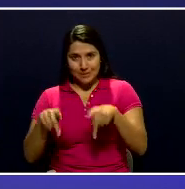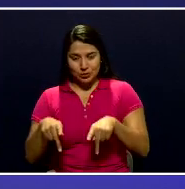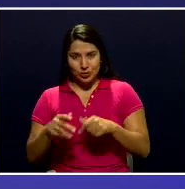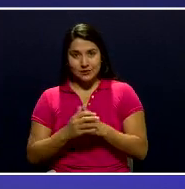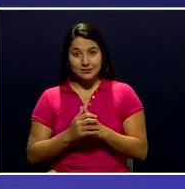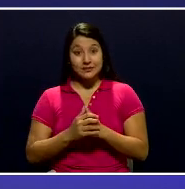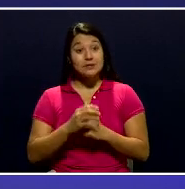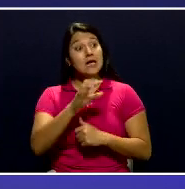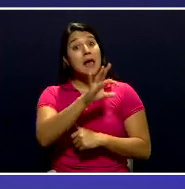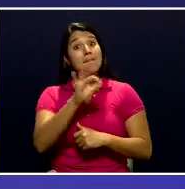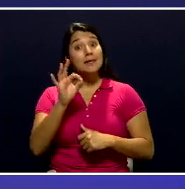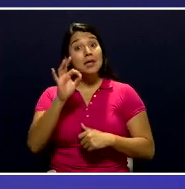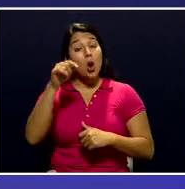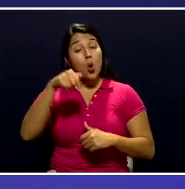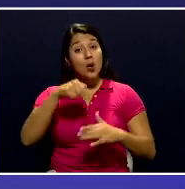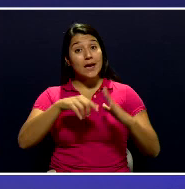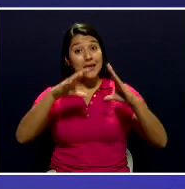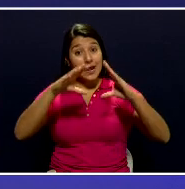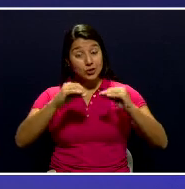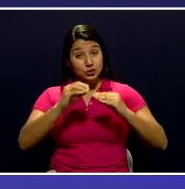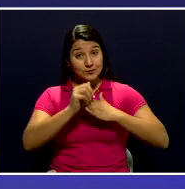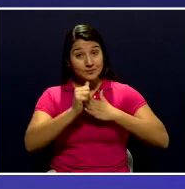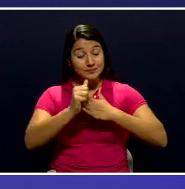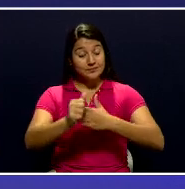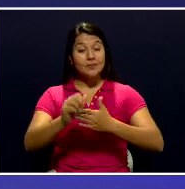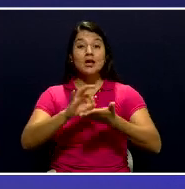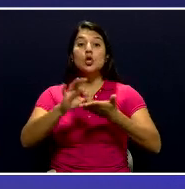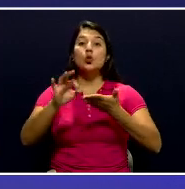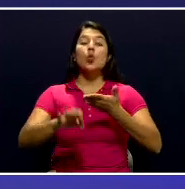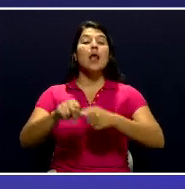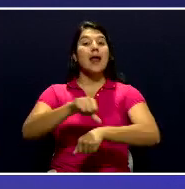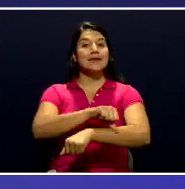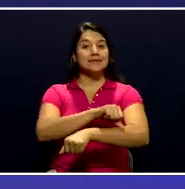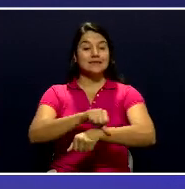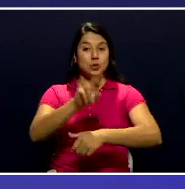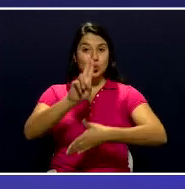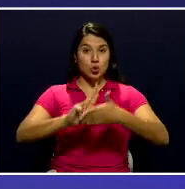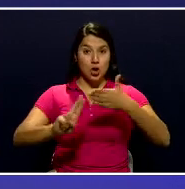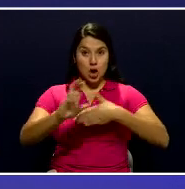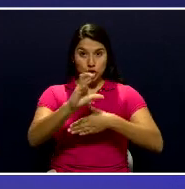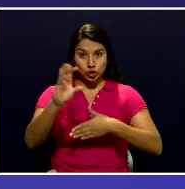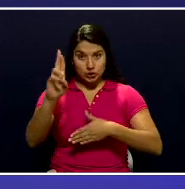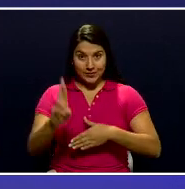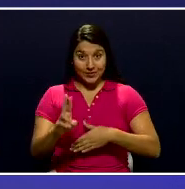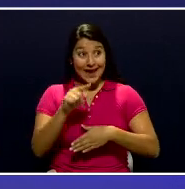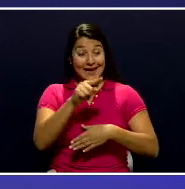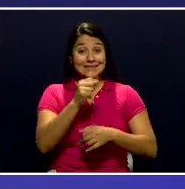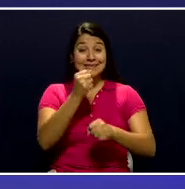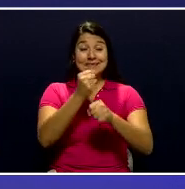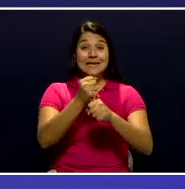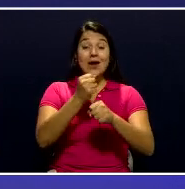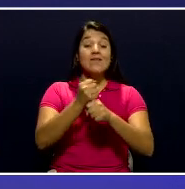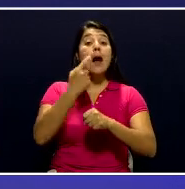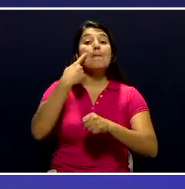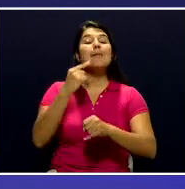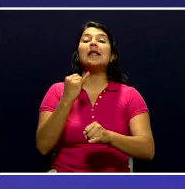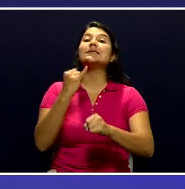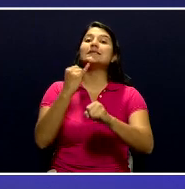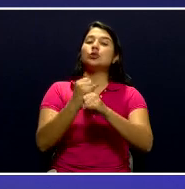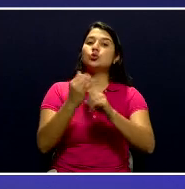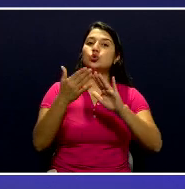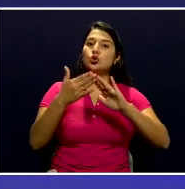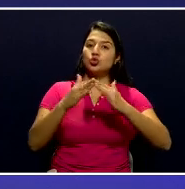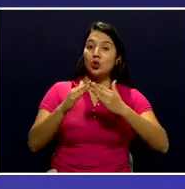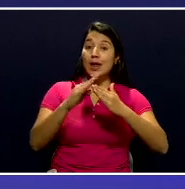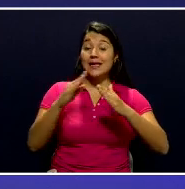esta noche dirige la Escuela de Arquitectura de la Universidad de Costa Rica, ha trabajado para el Instituto de la Ciudad y